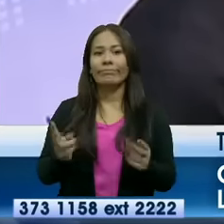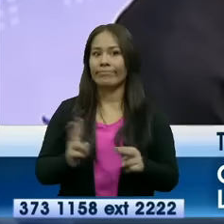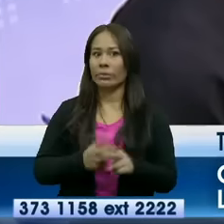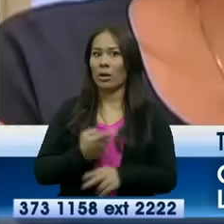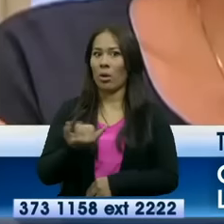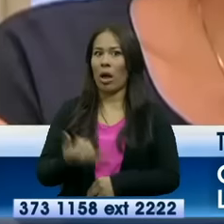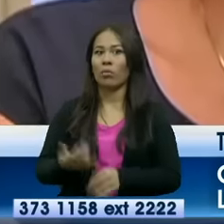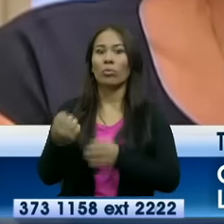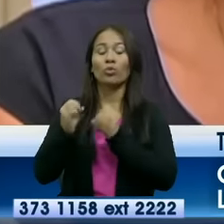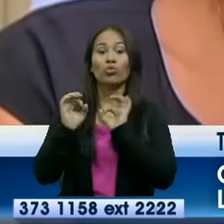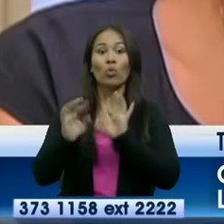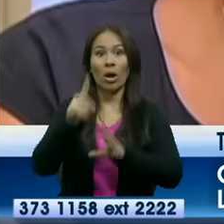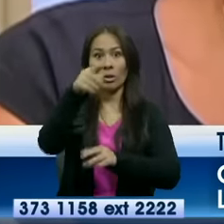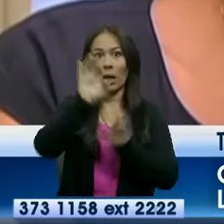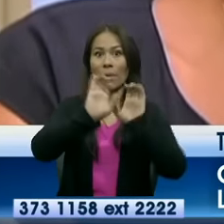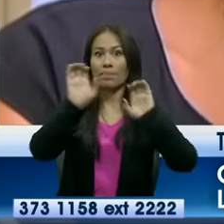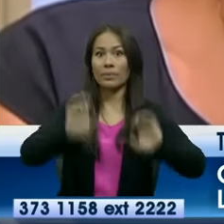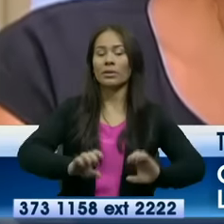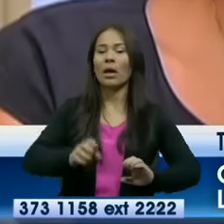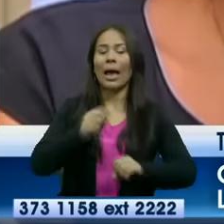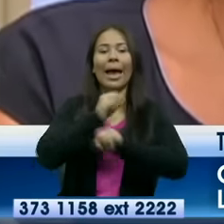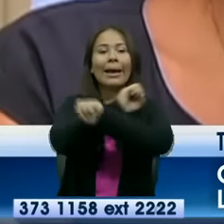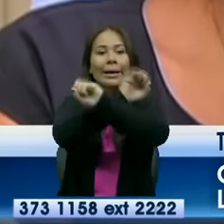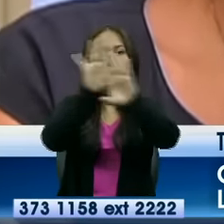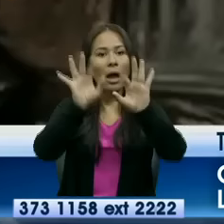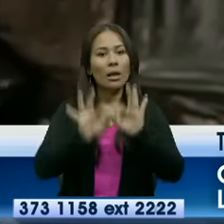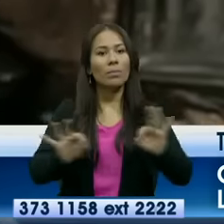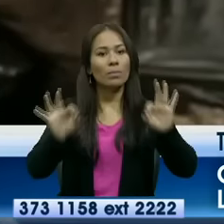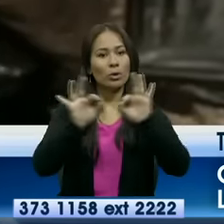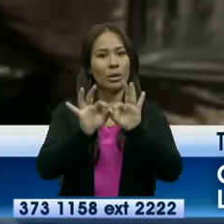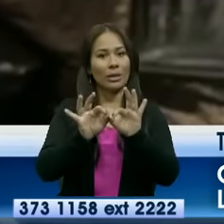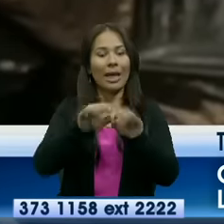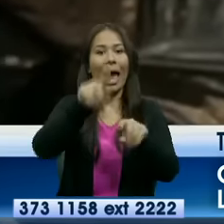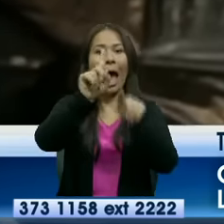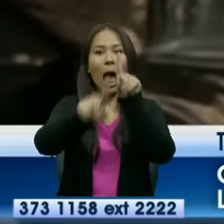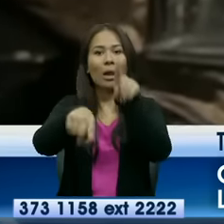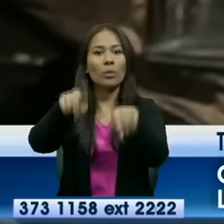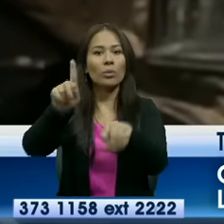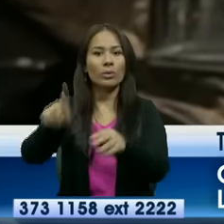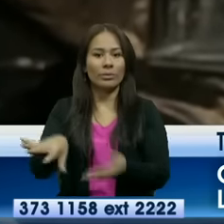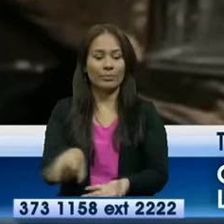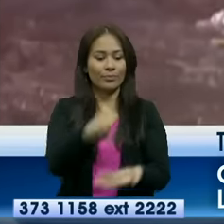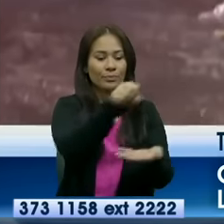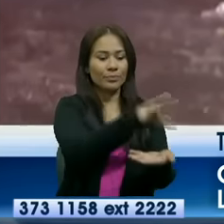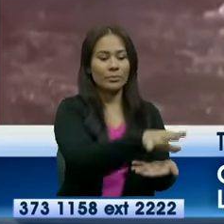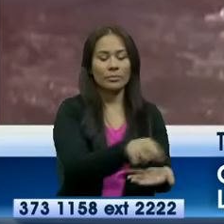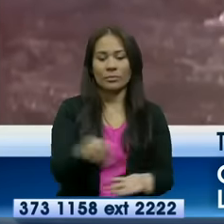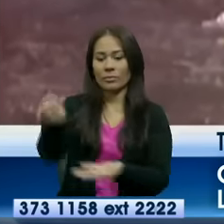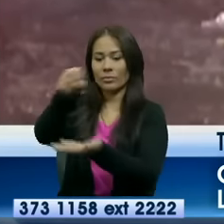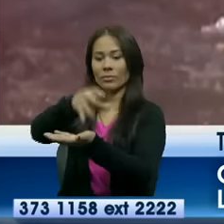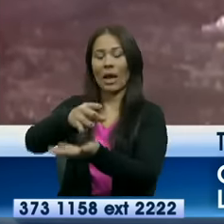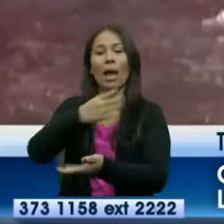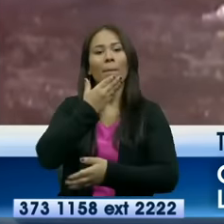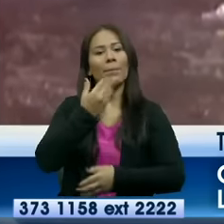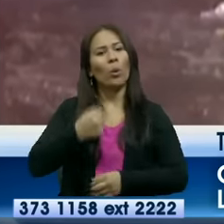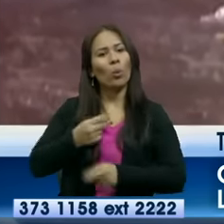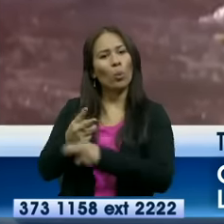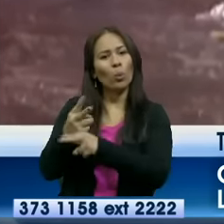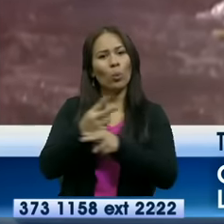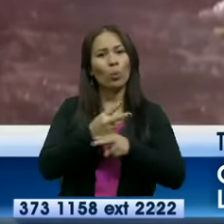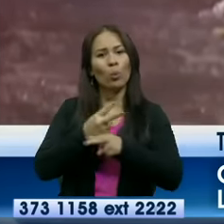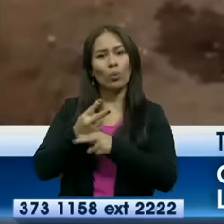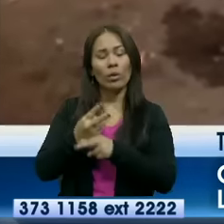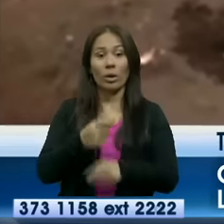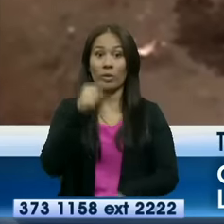de colaborar. Y hacen una aclaración importante, pues hay cierto tipo de desperdicios que son de mayor cuidado. Los